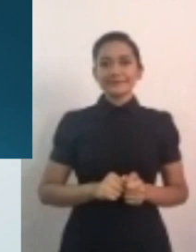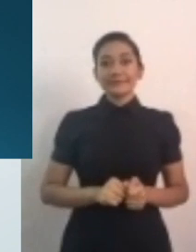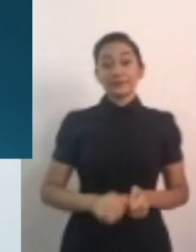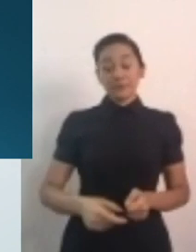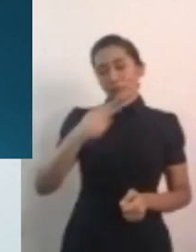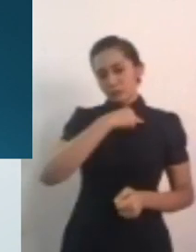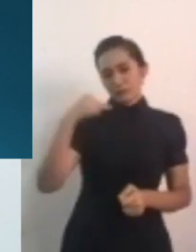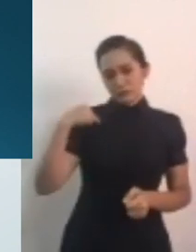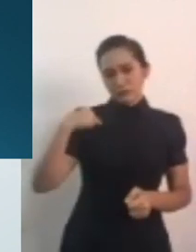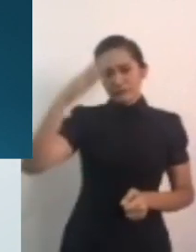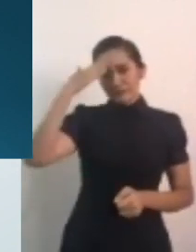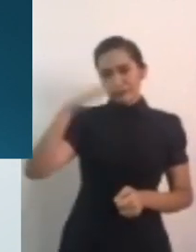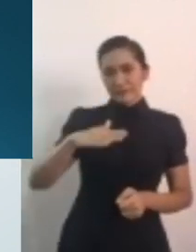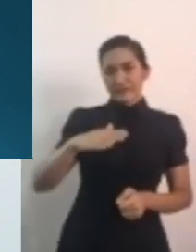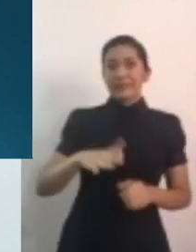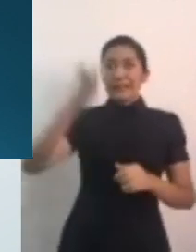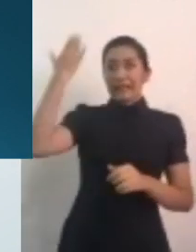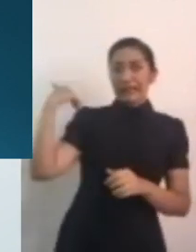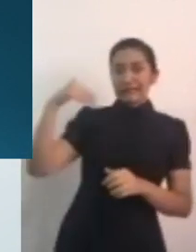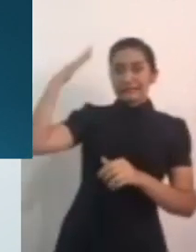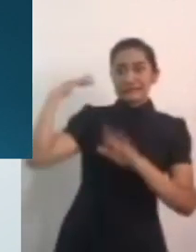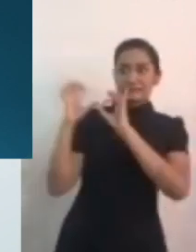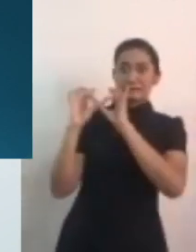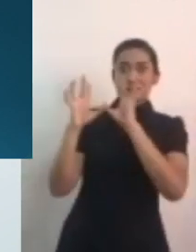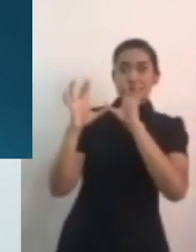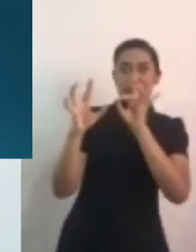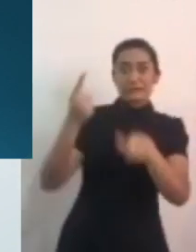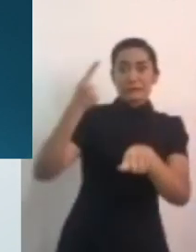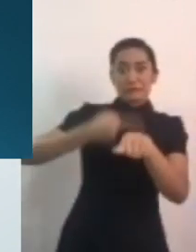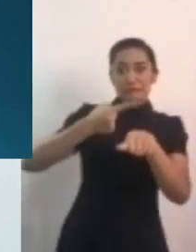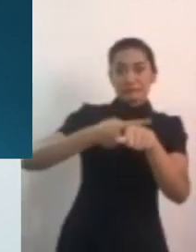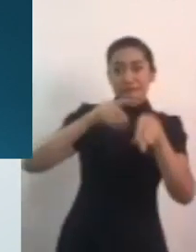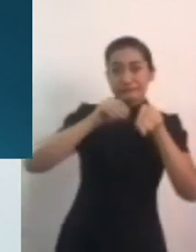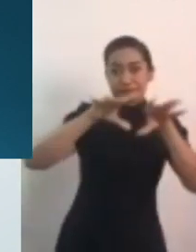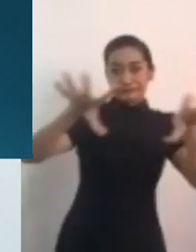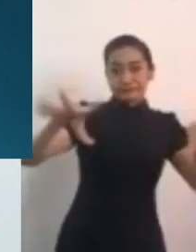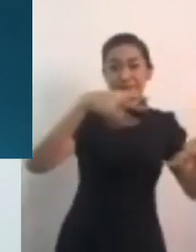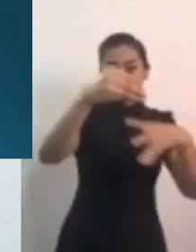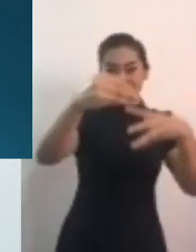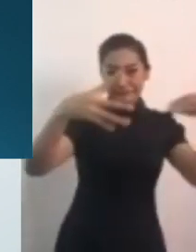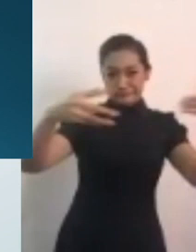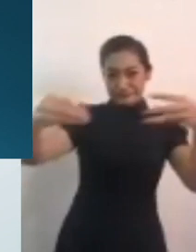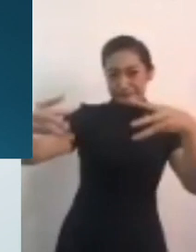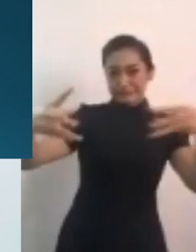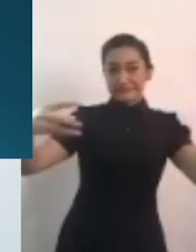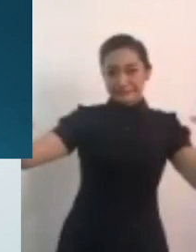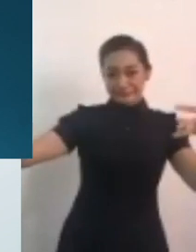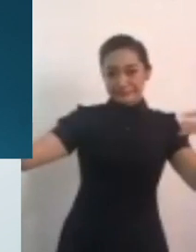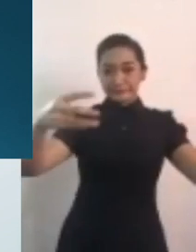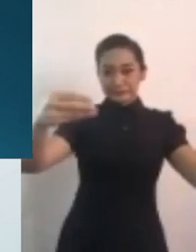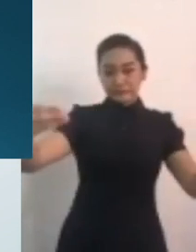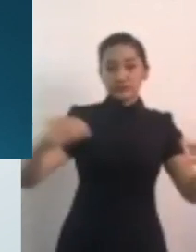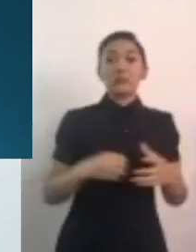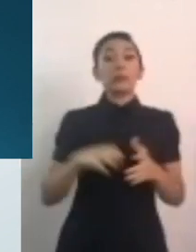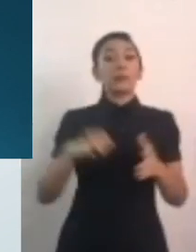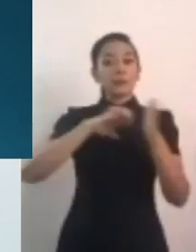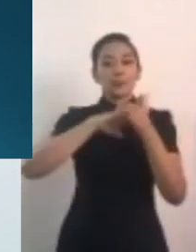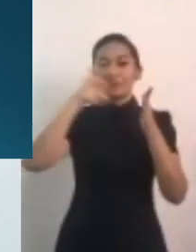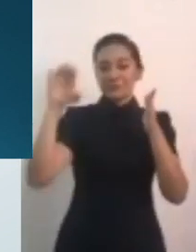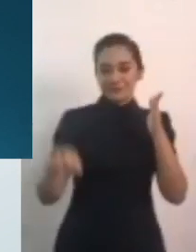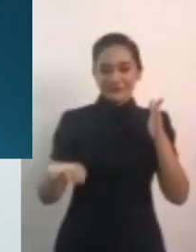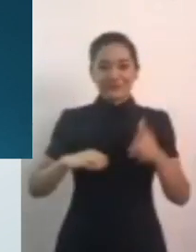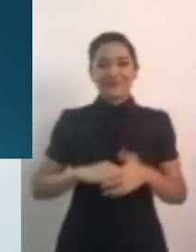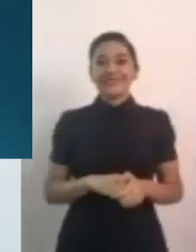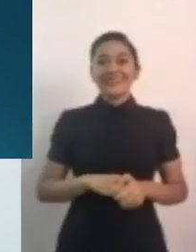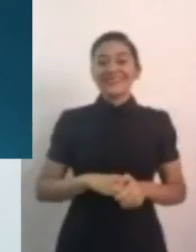situaciones. Algunas de las revisiones más recientes, mejor hechas en la investigación científica sobre comportamiento